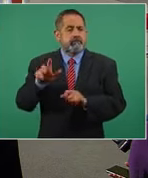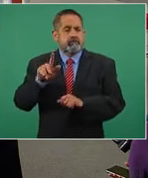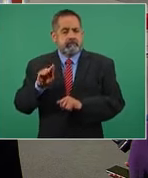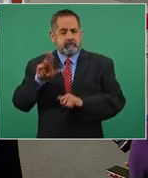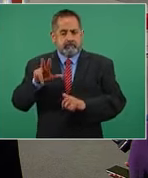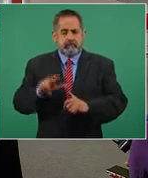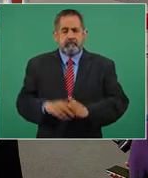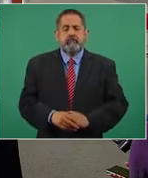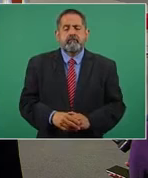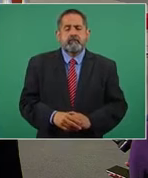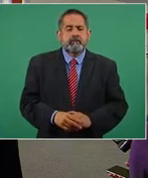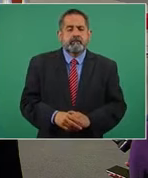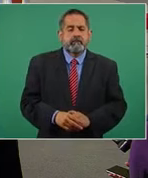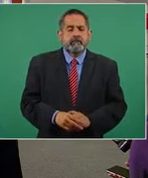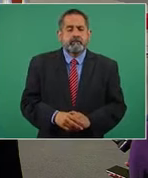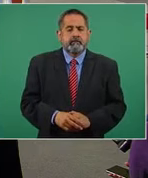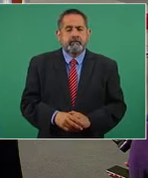75,998. Adelante, por favor.